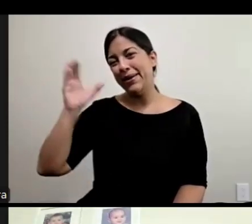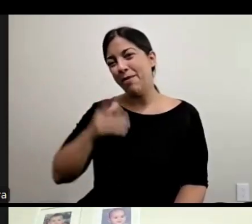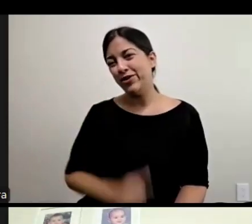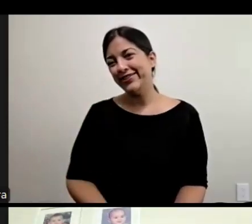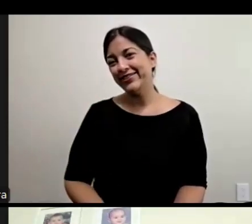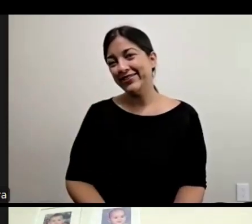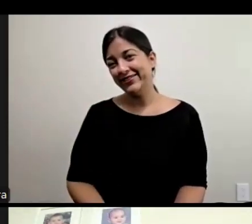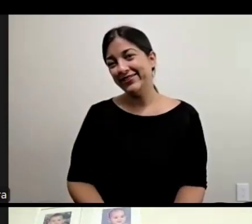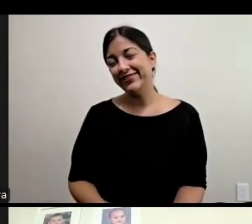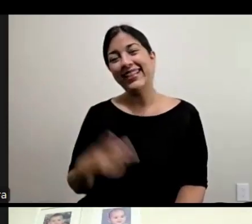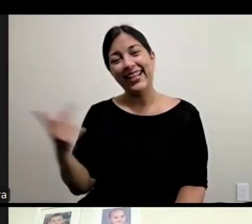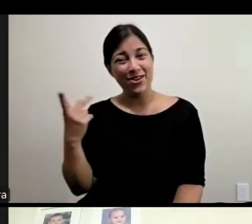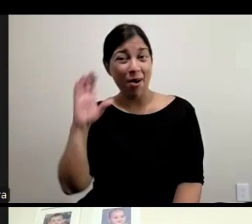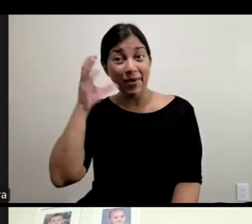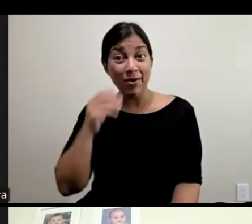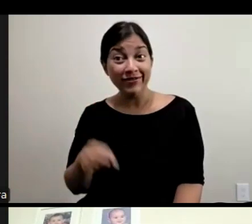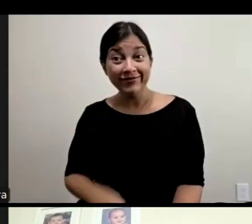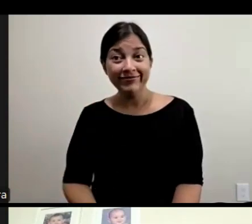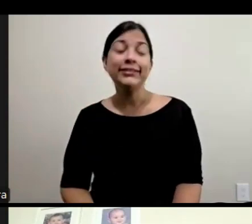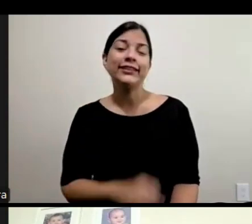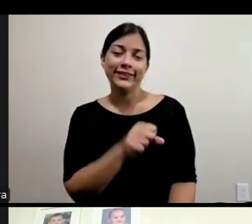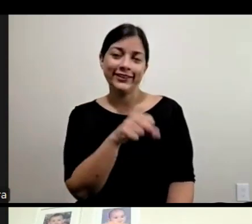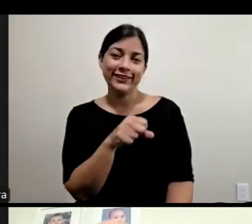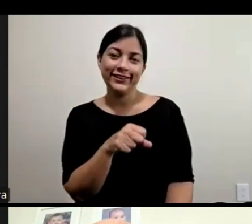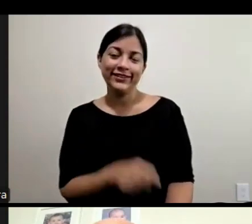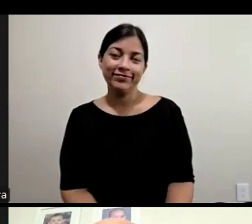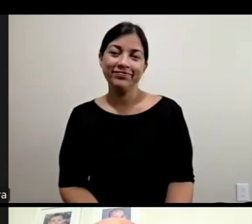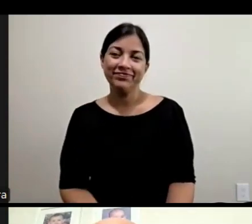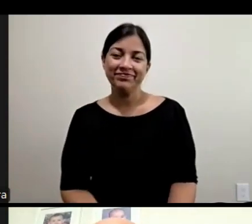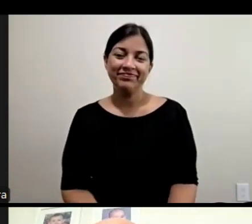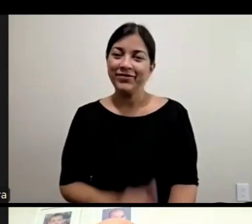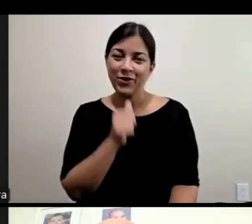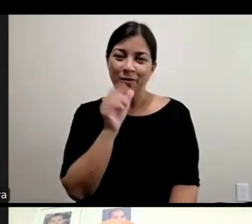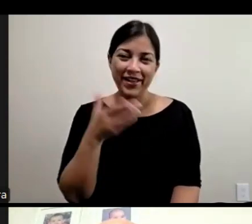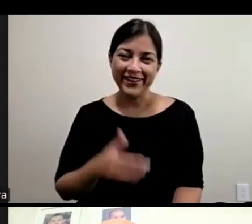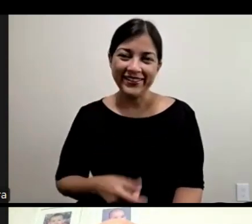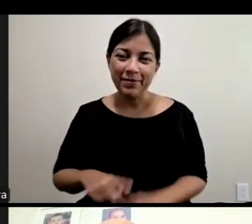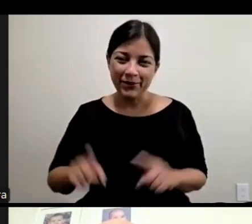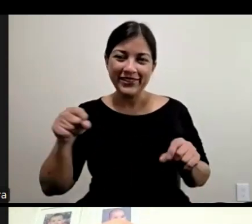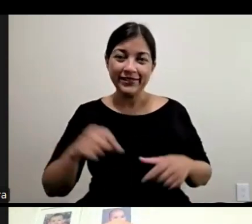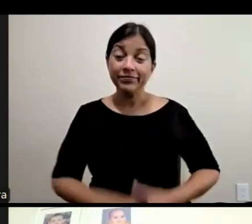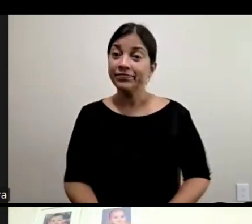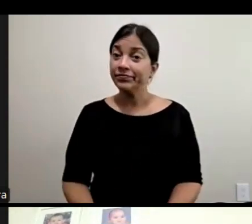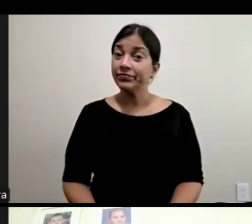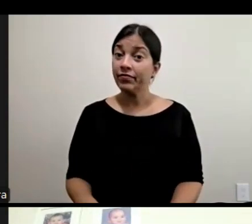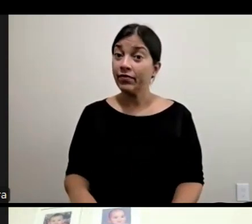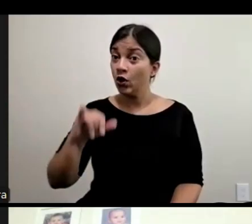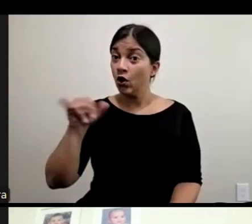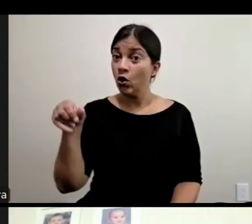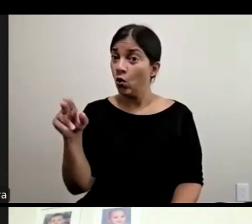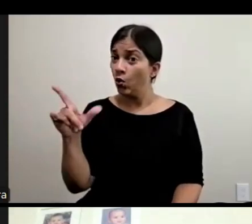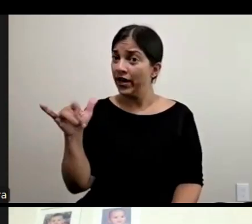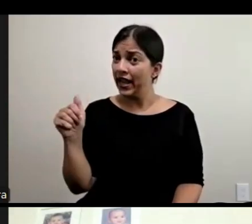Y yo somos primos. Sí. sí. Pero no creas, somos primos. Esa tía abuela esa Julia es tu